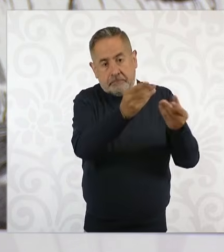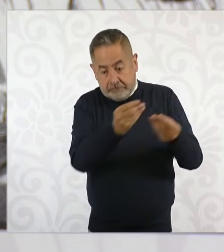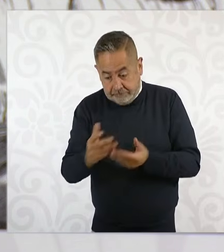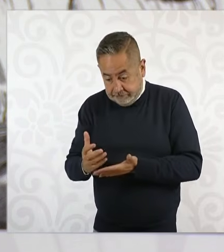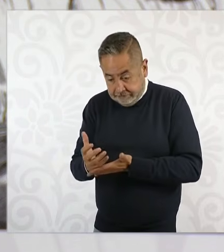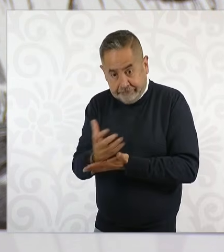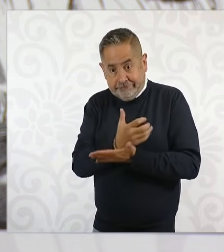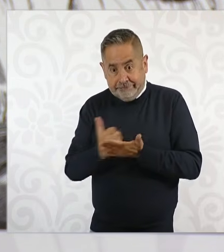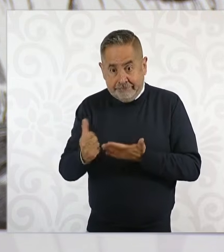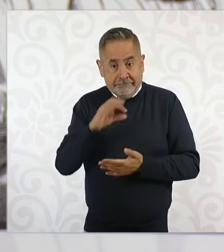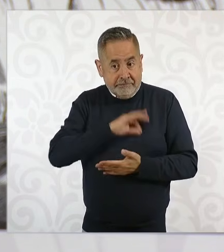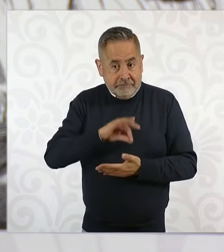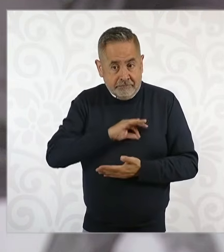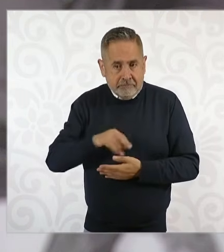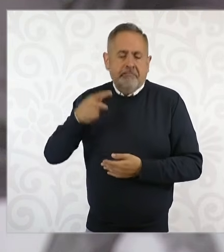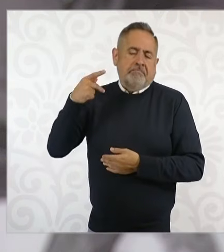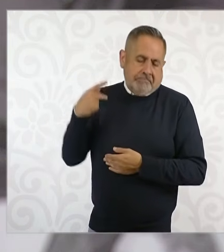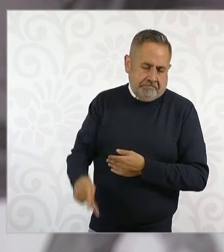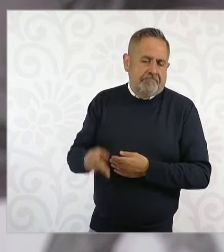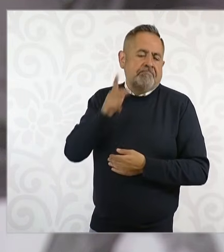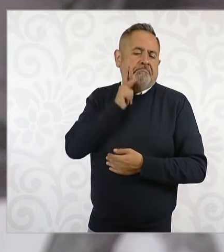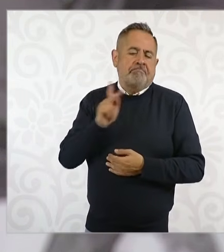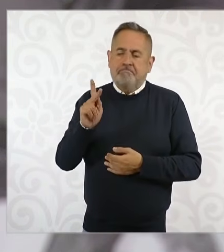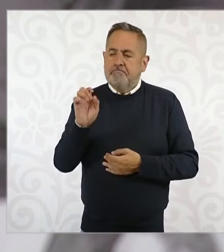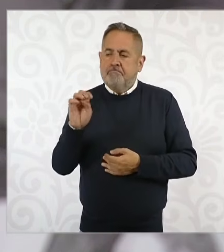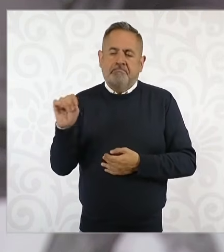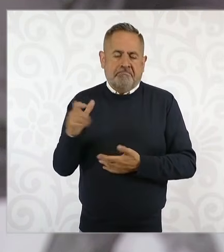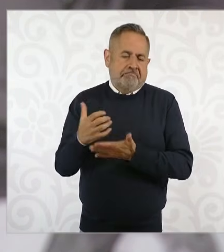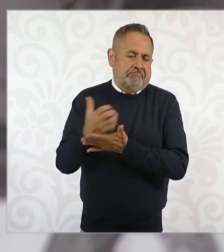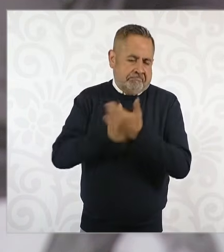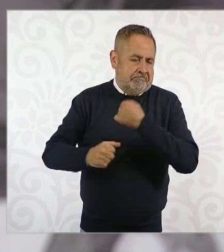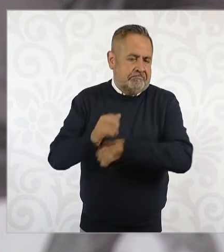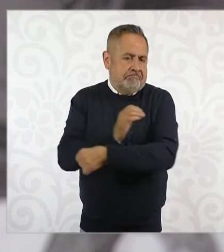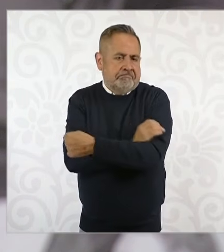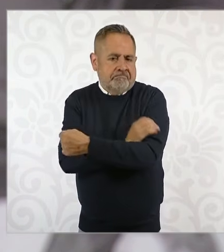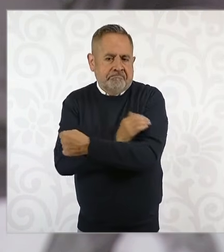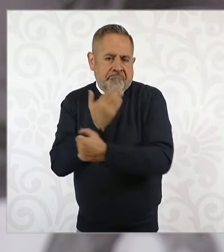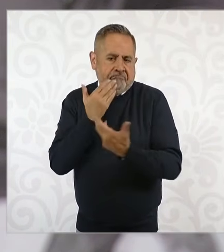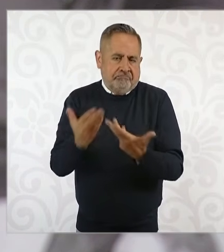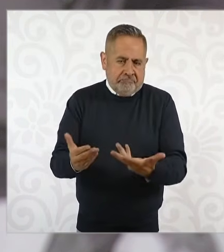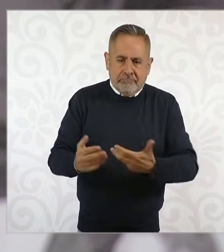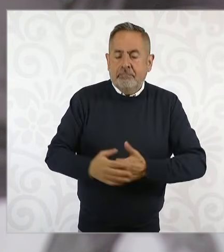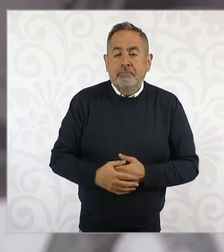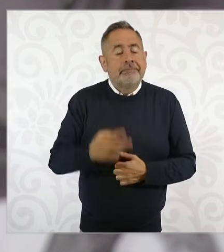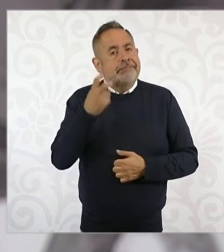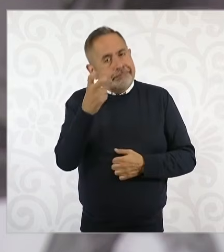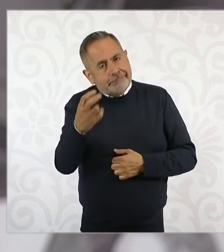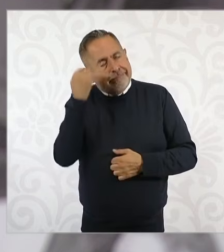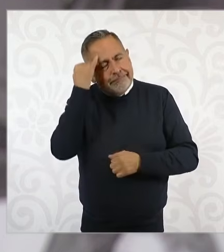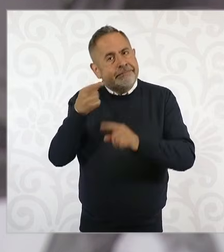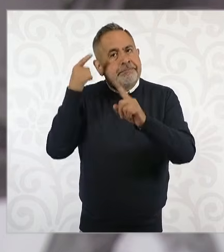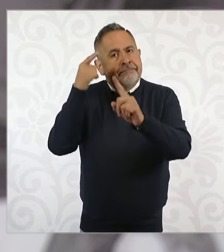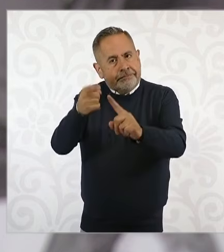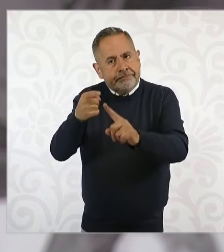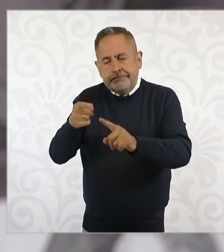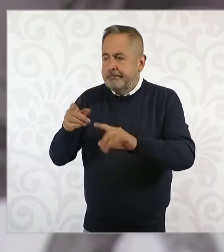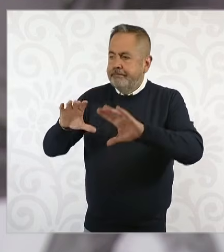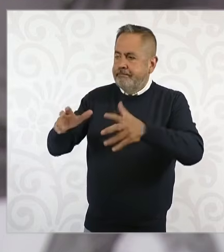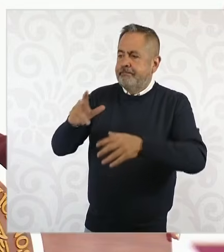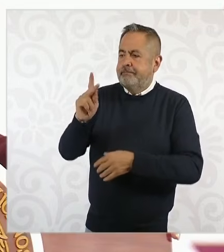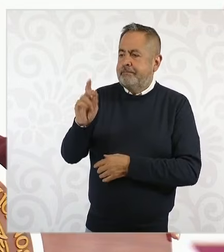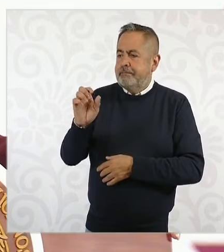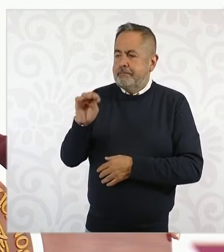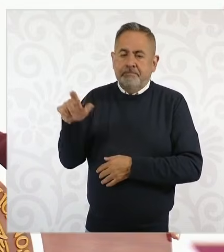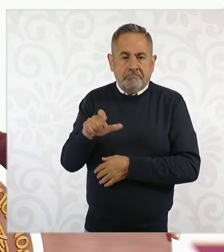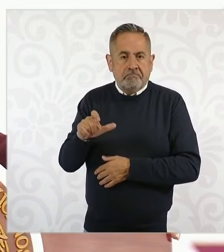sirve para los ingresos de petróleos mexicanos. Entonces esa es la visión hoy de Petróleos Mexicanos y